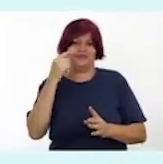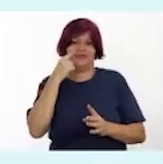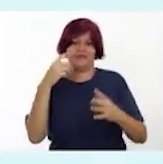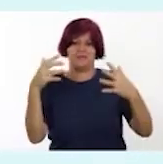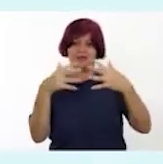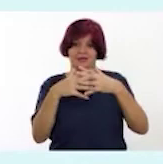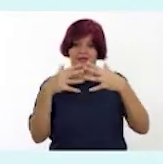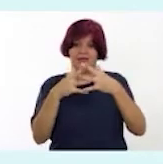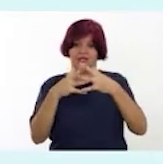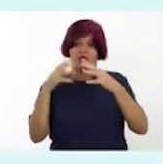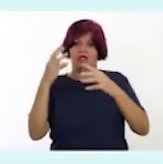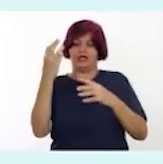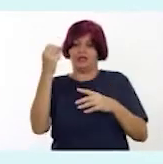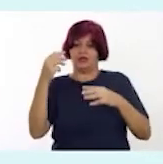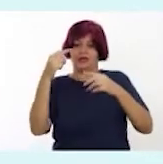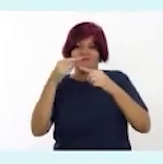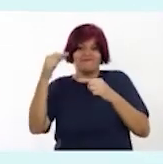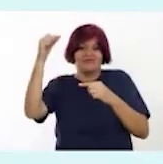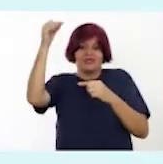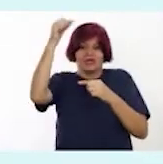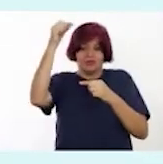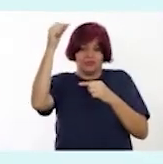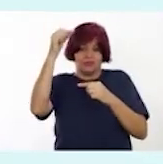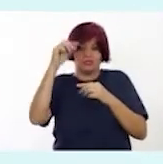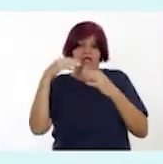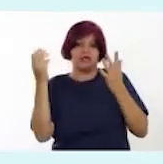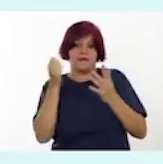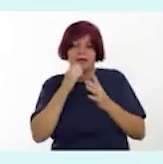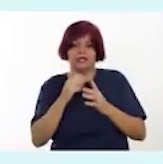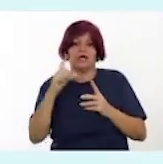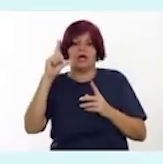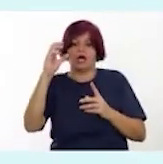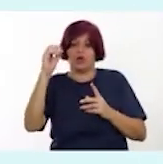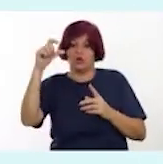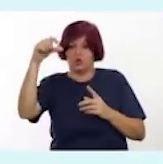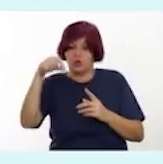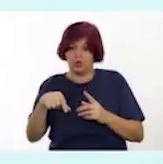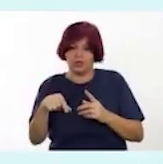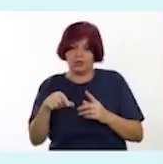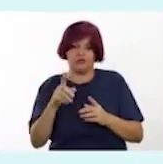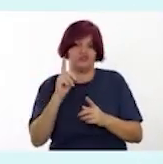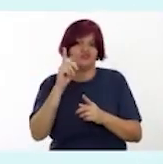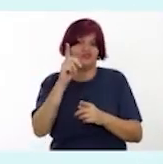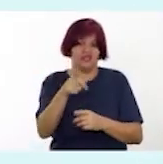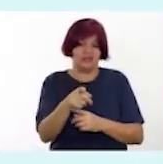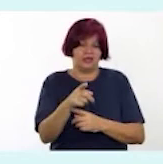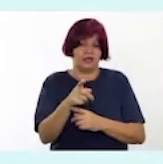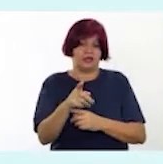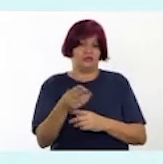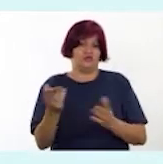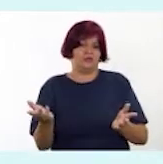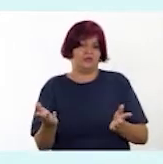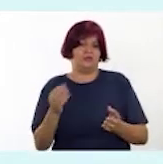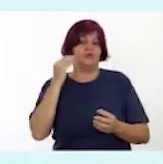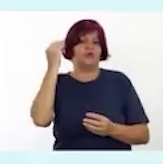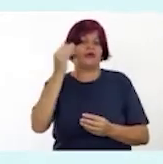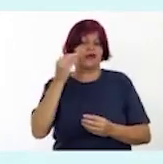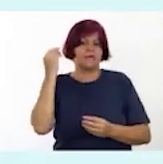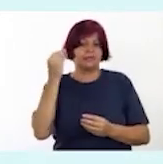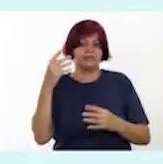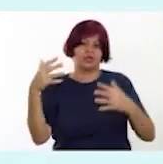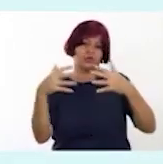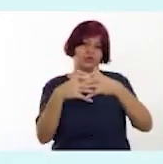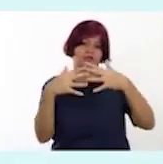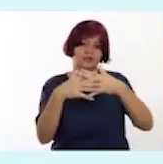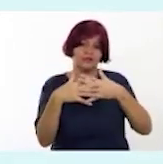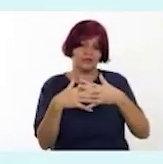relación que hay entre lo exponencial y lo logarítmico. Eso desde ahora nos está indicando que podemos pensar ya